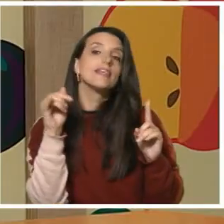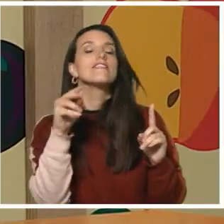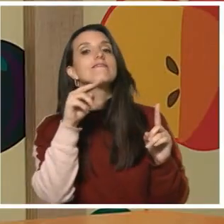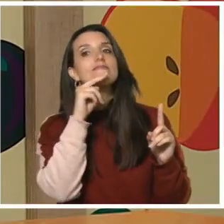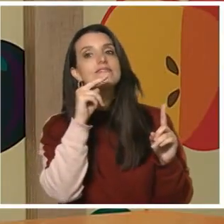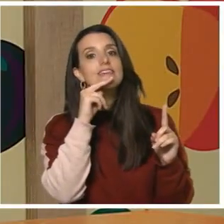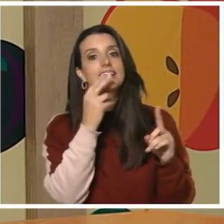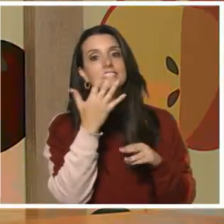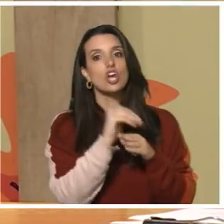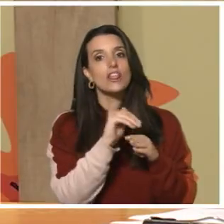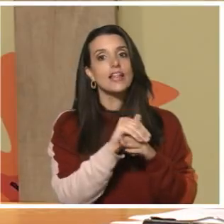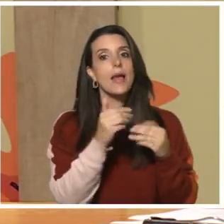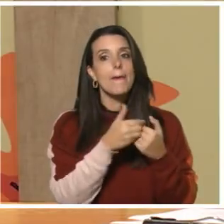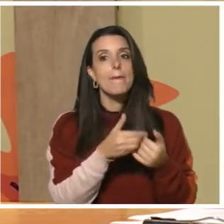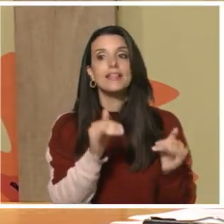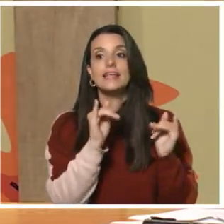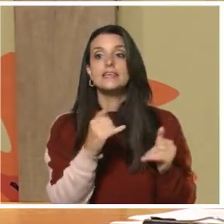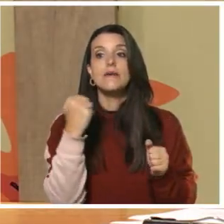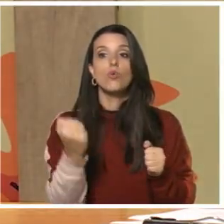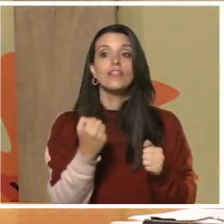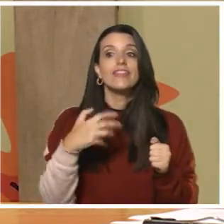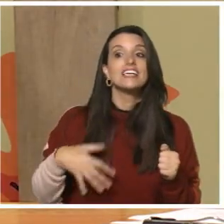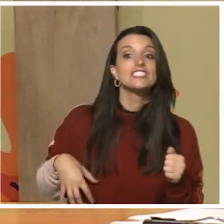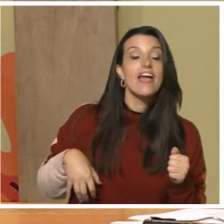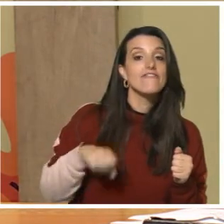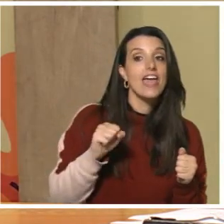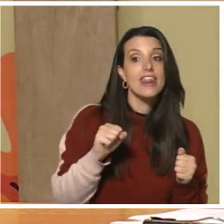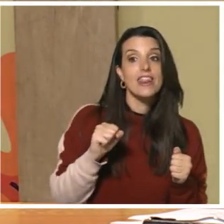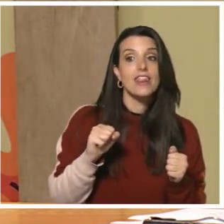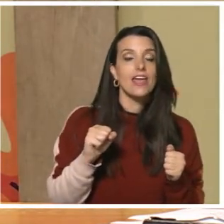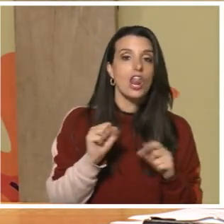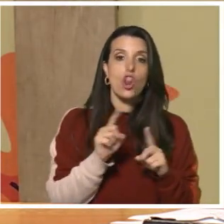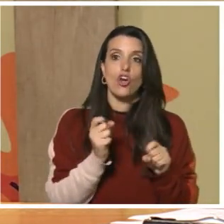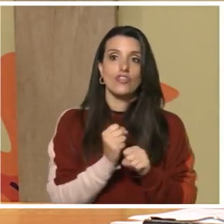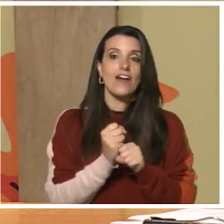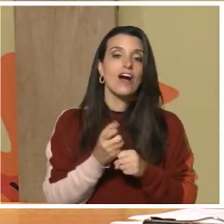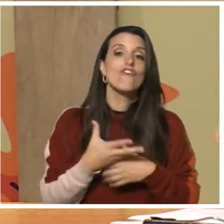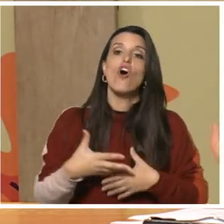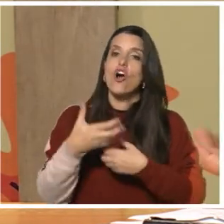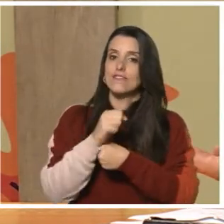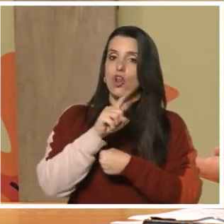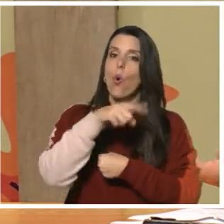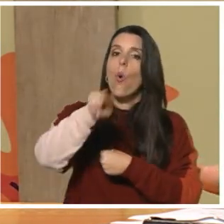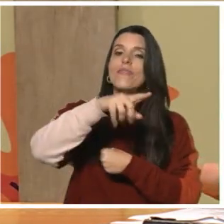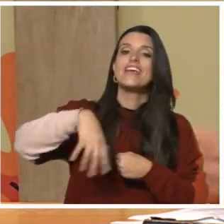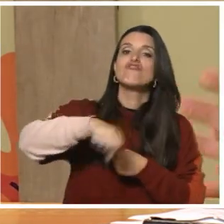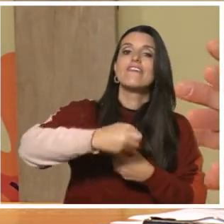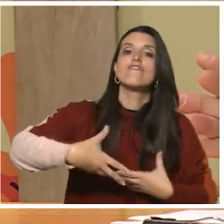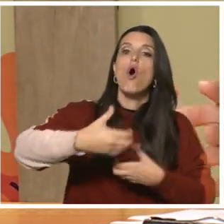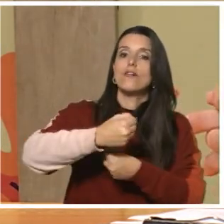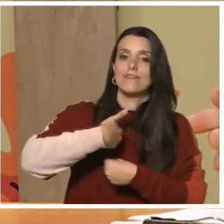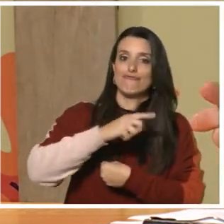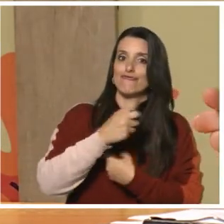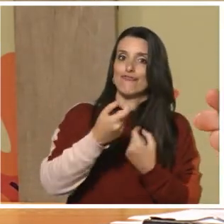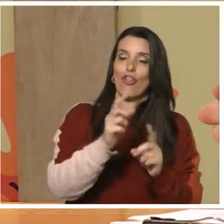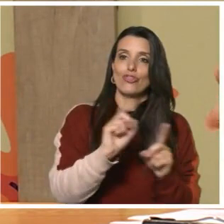viernes arranca a las 5 de la tarde. Importante, lleven sus bolsas porque nosotros no trabajamos con bolsa de nylon, acuérdense. Y aunque digan,